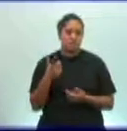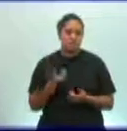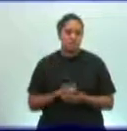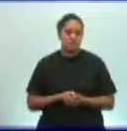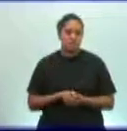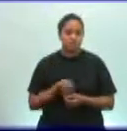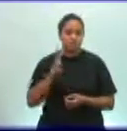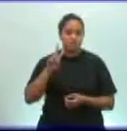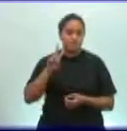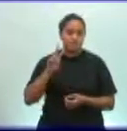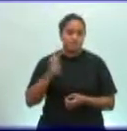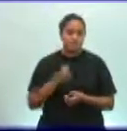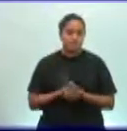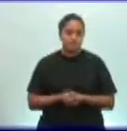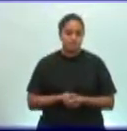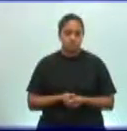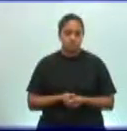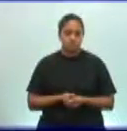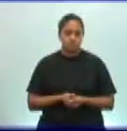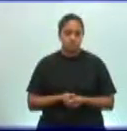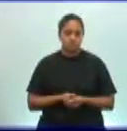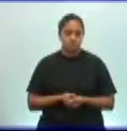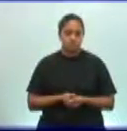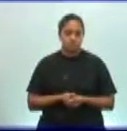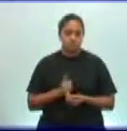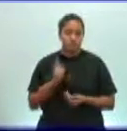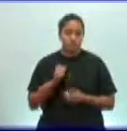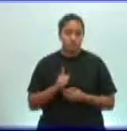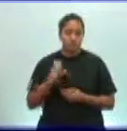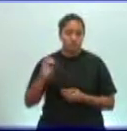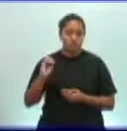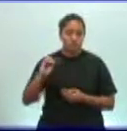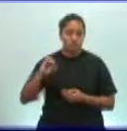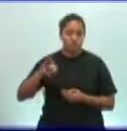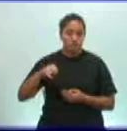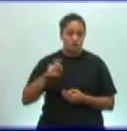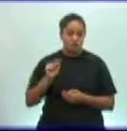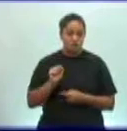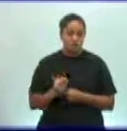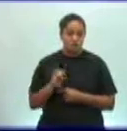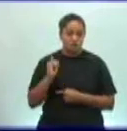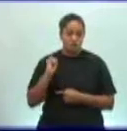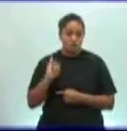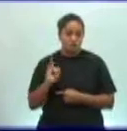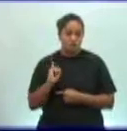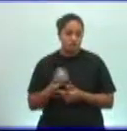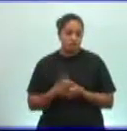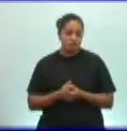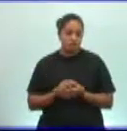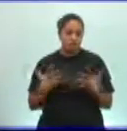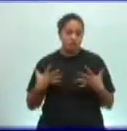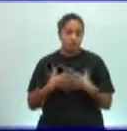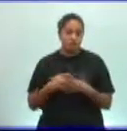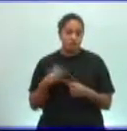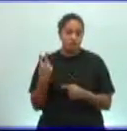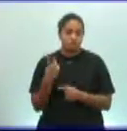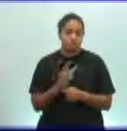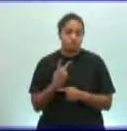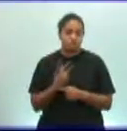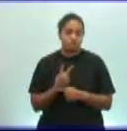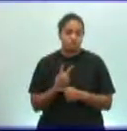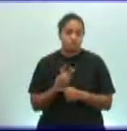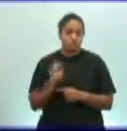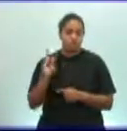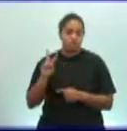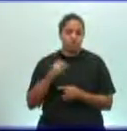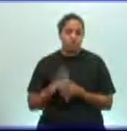son verbos. Aquí la conjunción y relaciona dos verbos. En el segundo ejemplo, la soga y